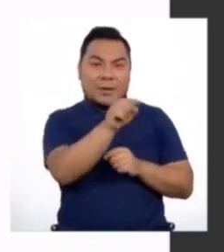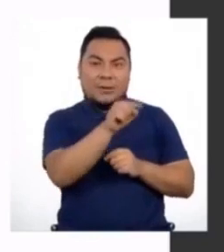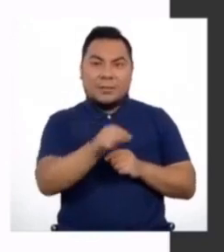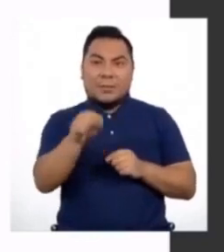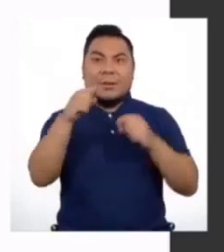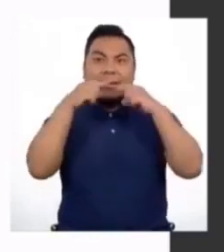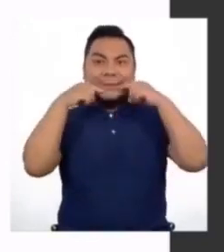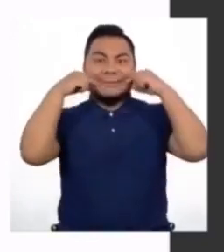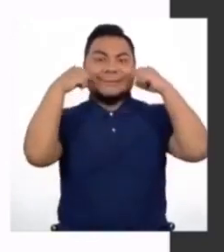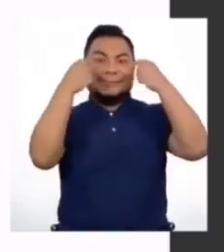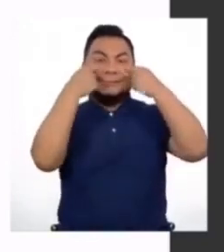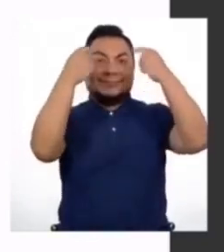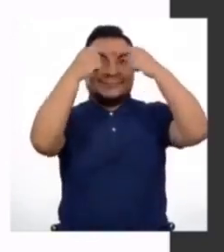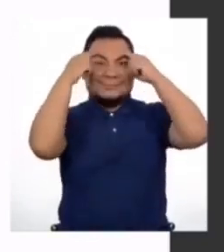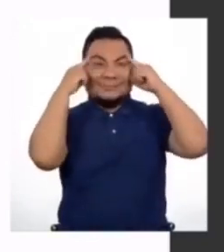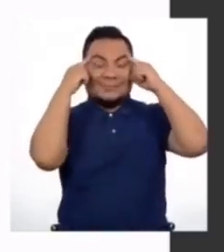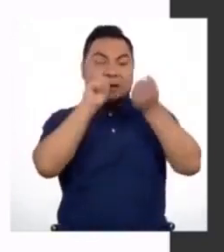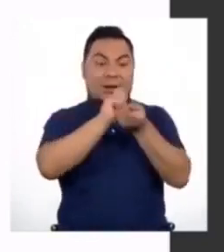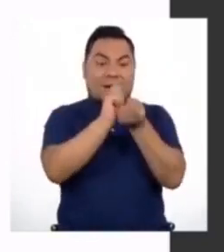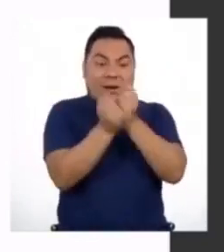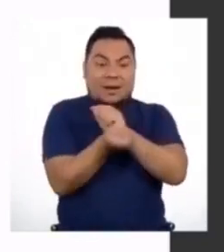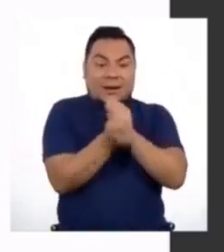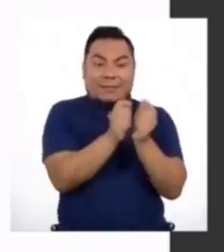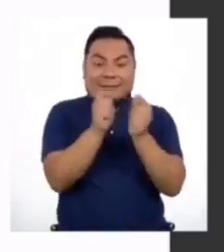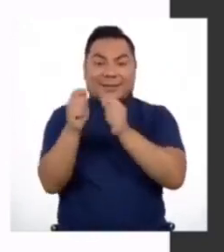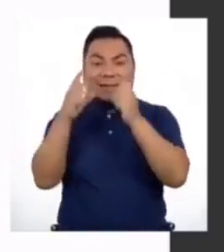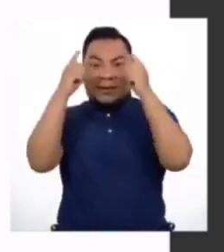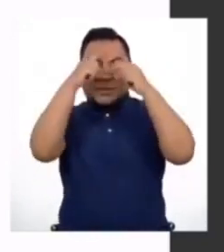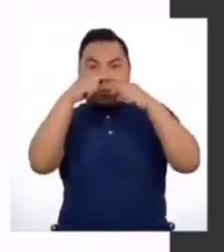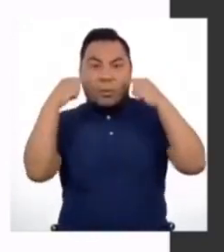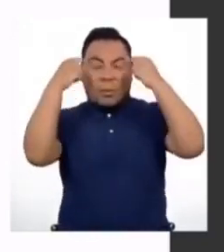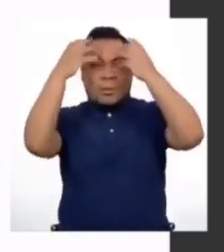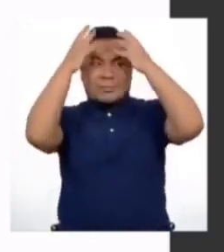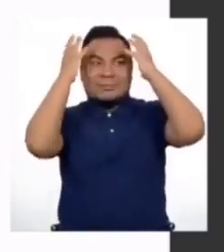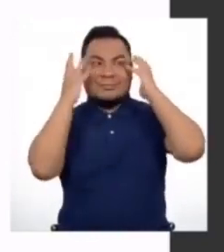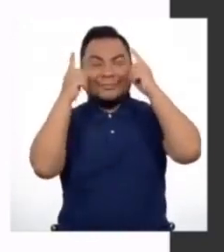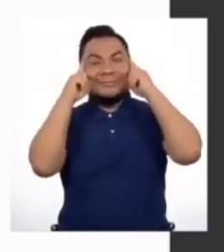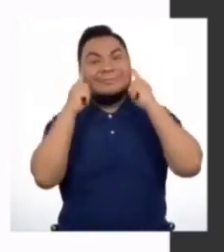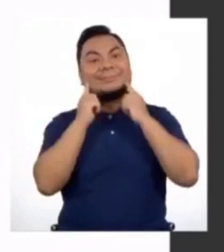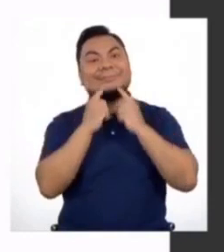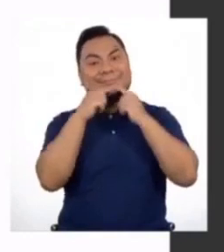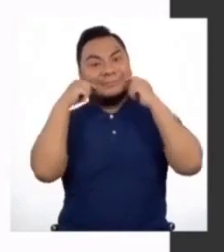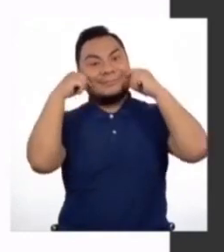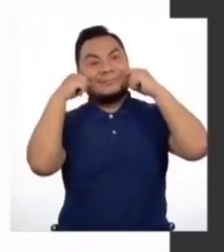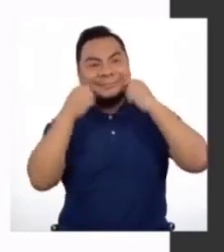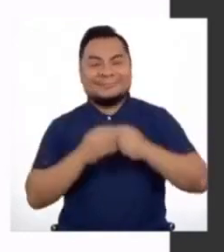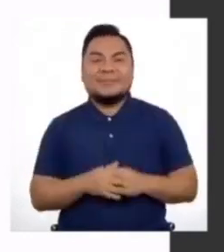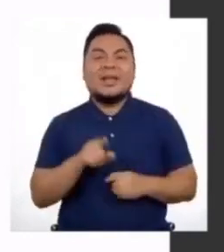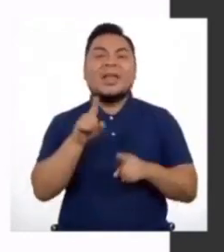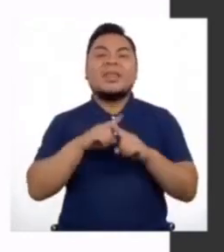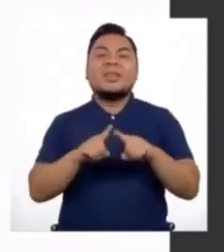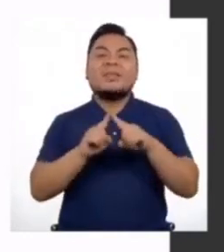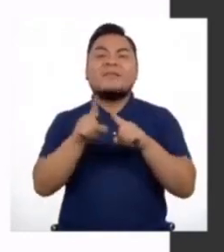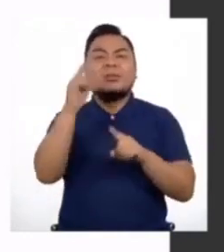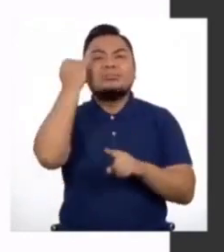inicial para distintos resultados. Ya depende de cómo quieras desarrollar cada uno de estos.